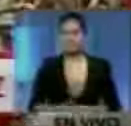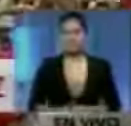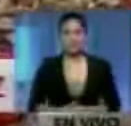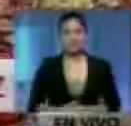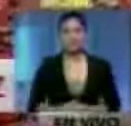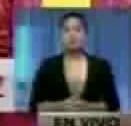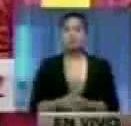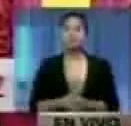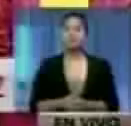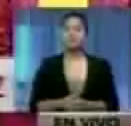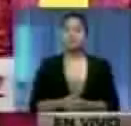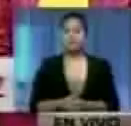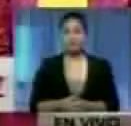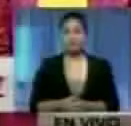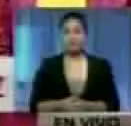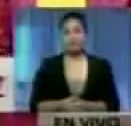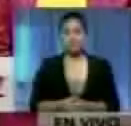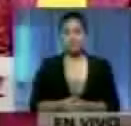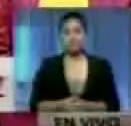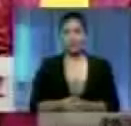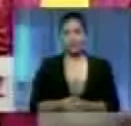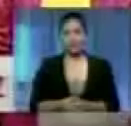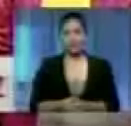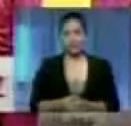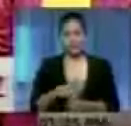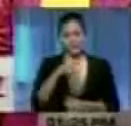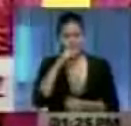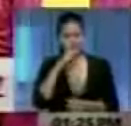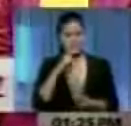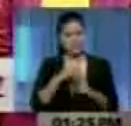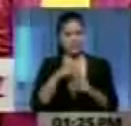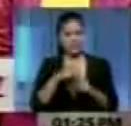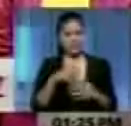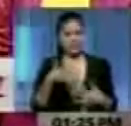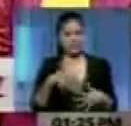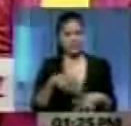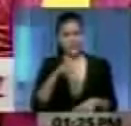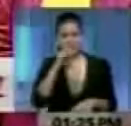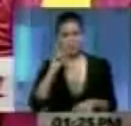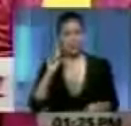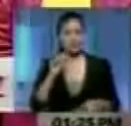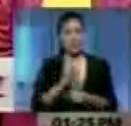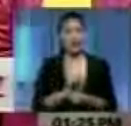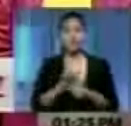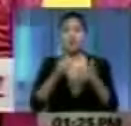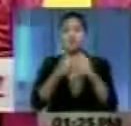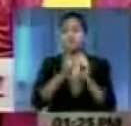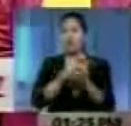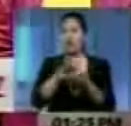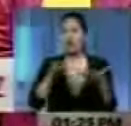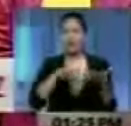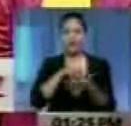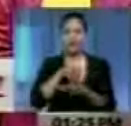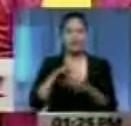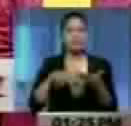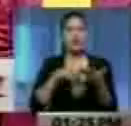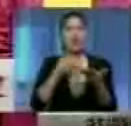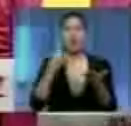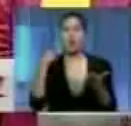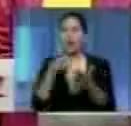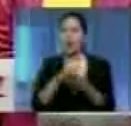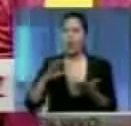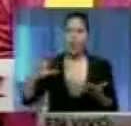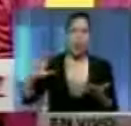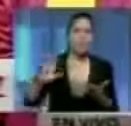Por eso que ante la amenaza de una violencia desatada y de un